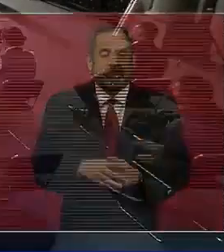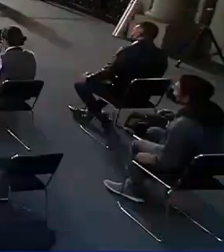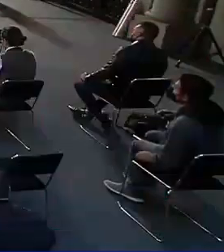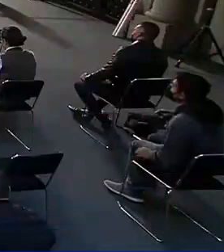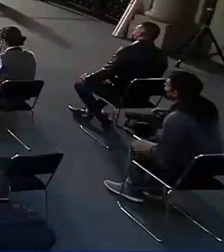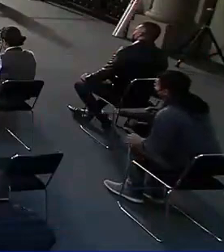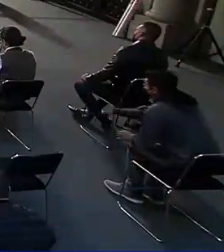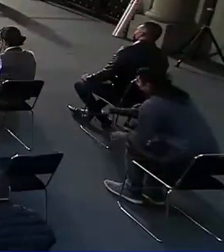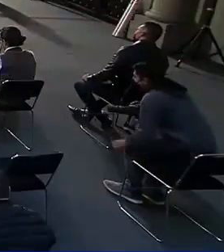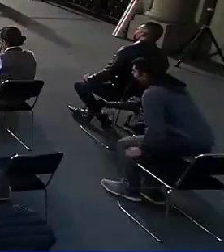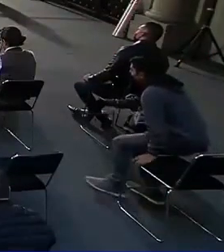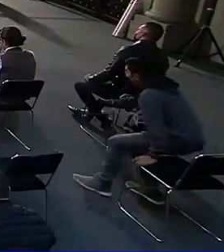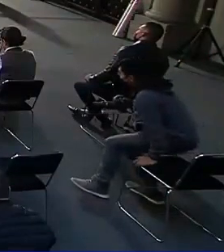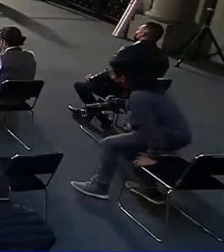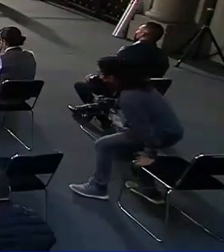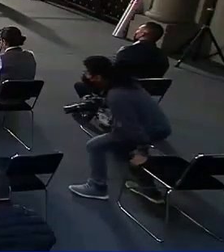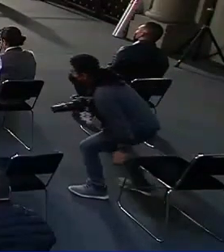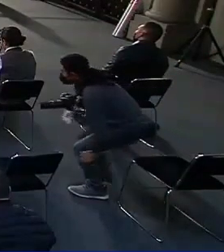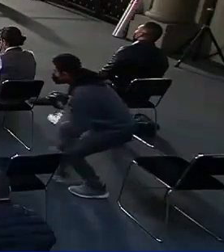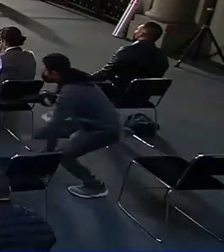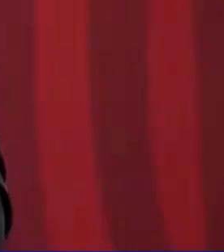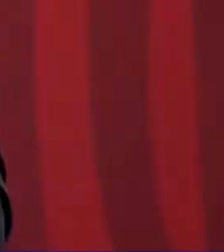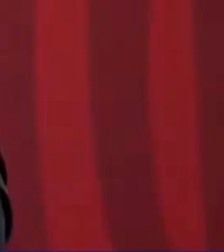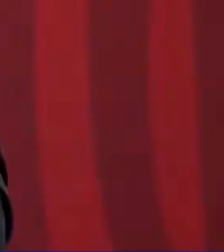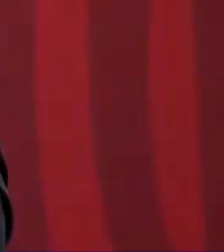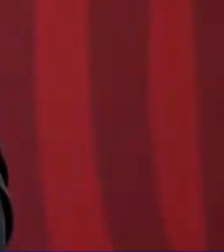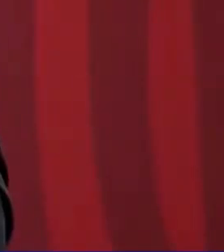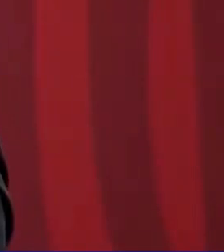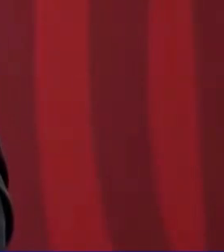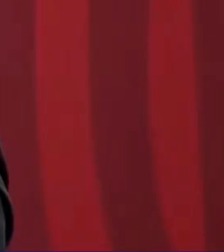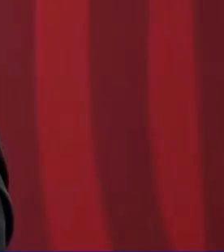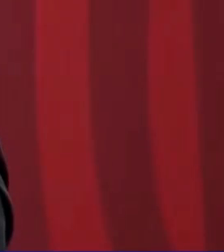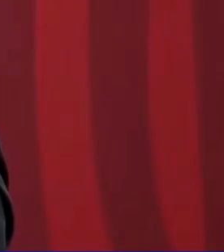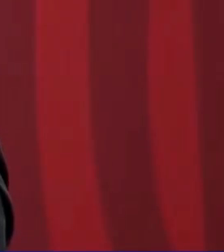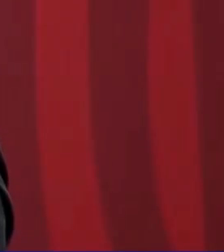les cayó.